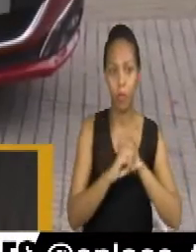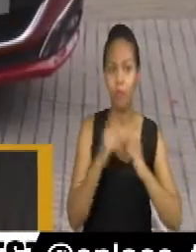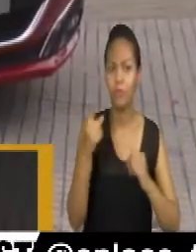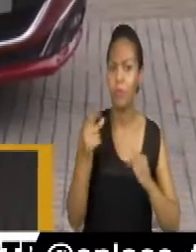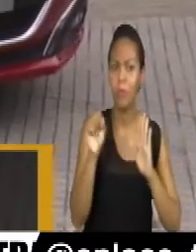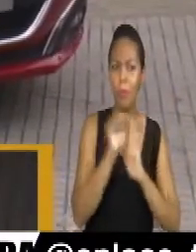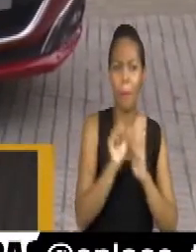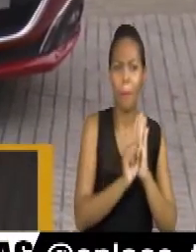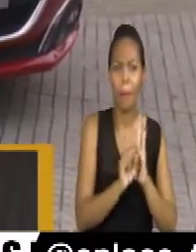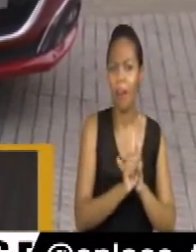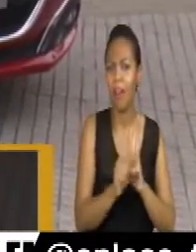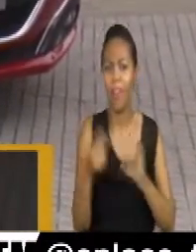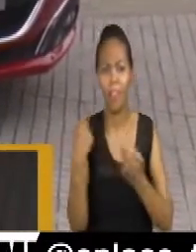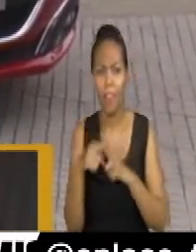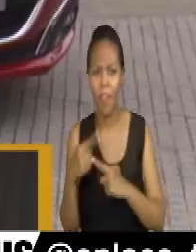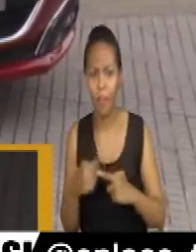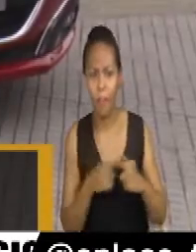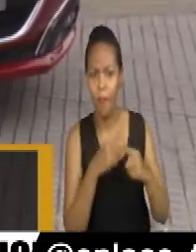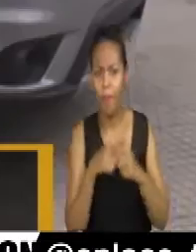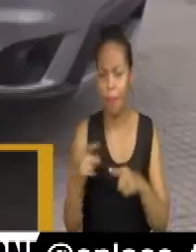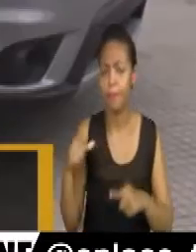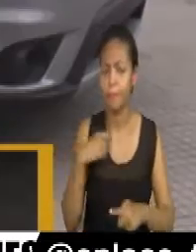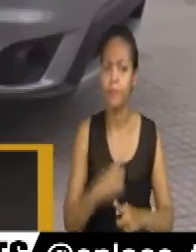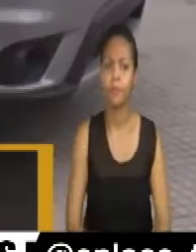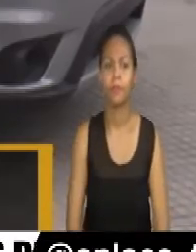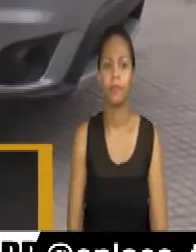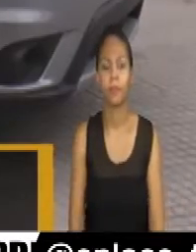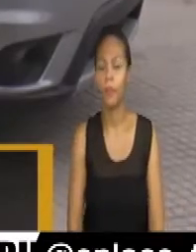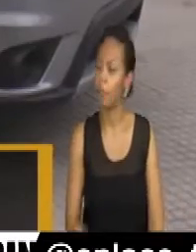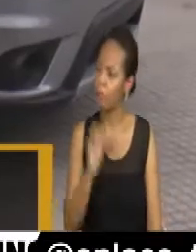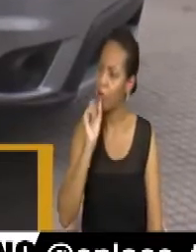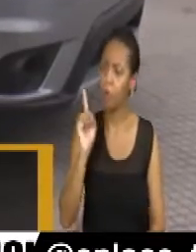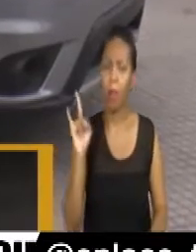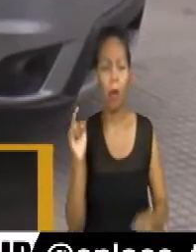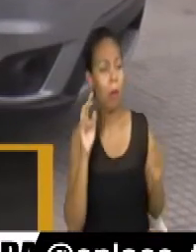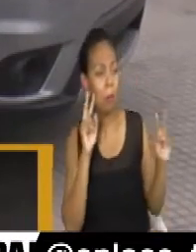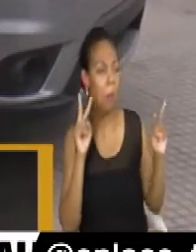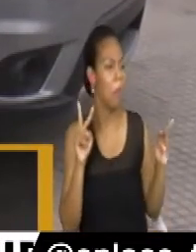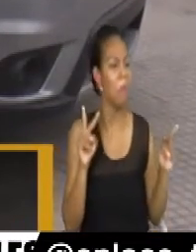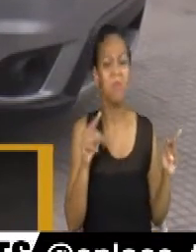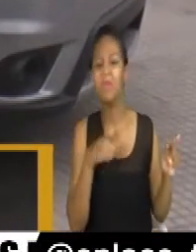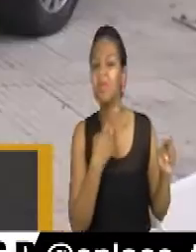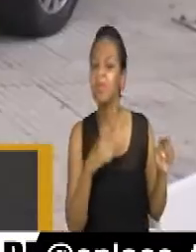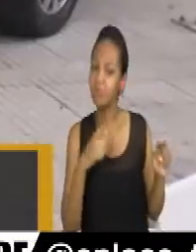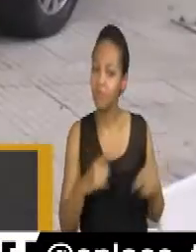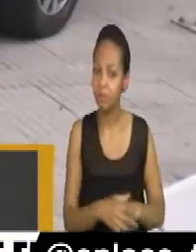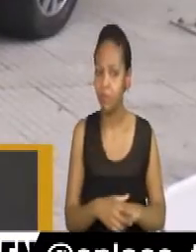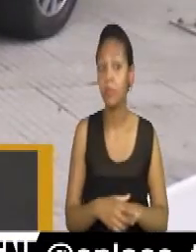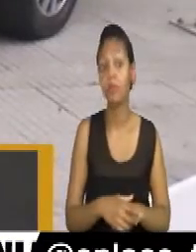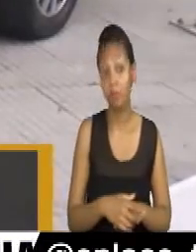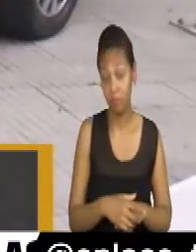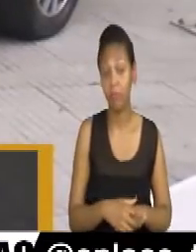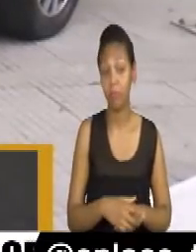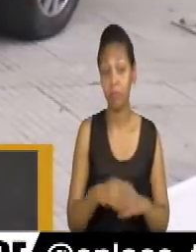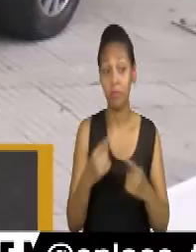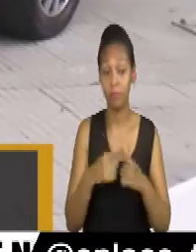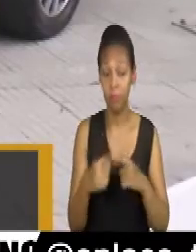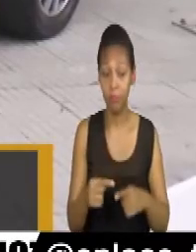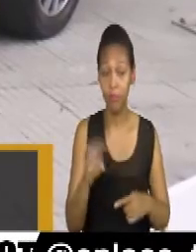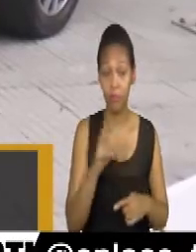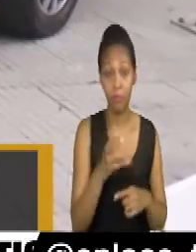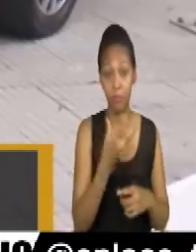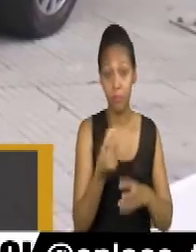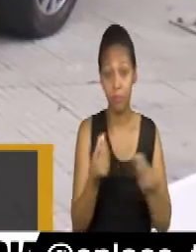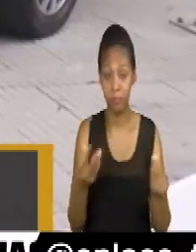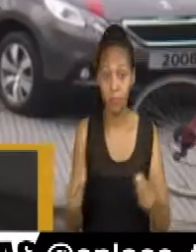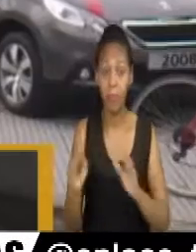8 concesionarios. Precisamente, ¿qué van a encontrar los ciudadanos que vengan hasta esta feria? Bueno, primero que todo, 8 grandes concesionarios, 16